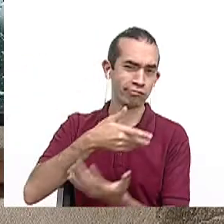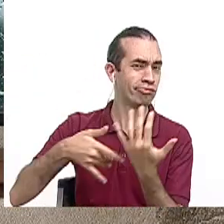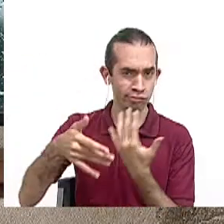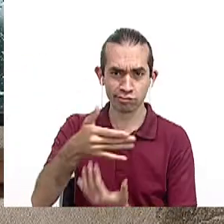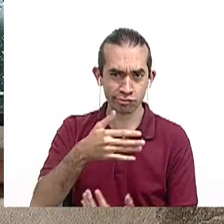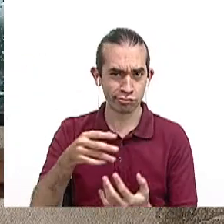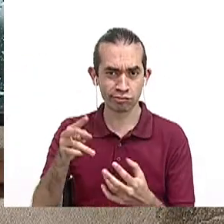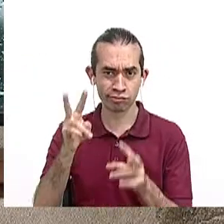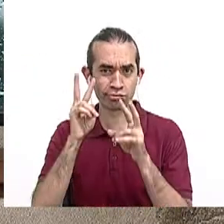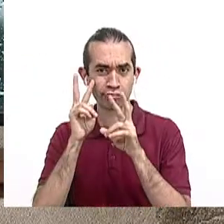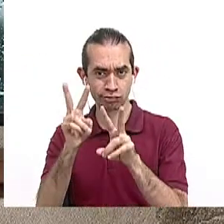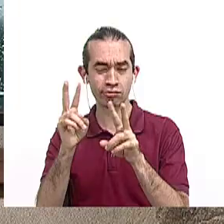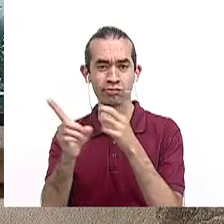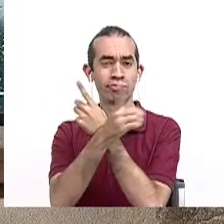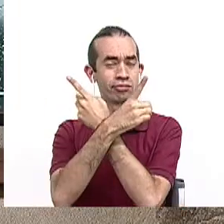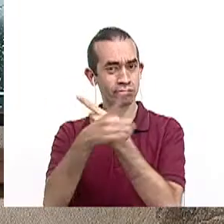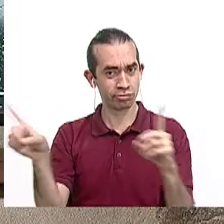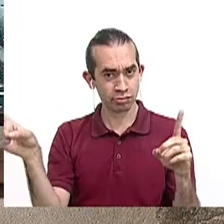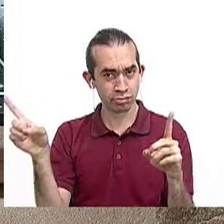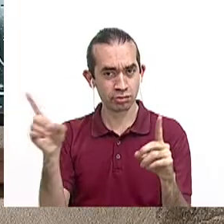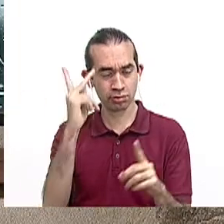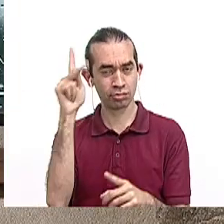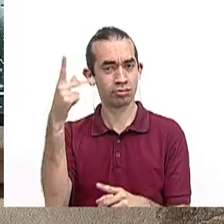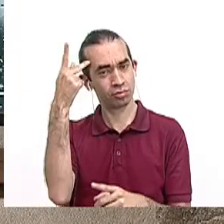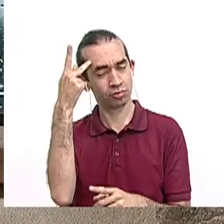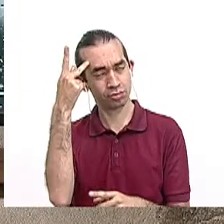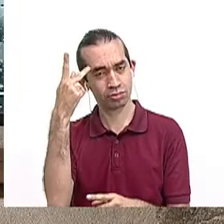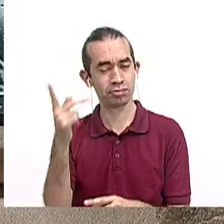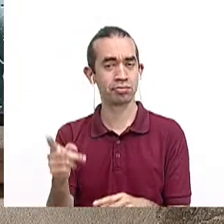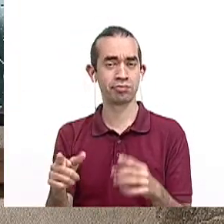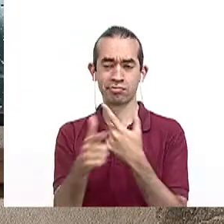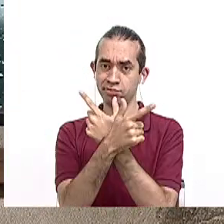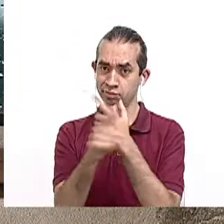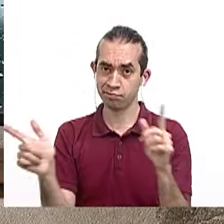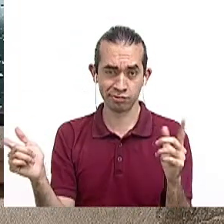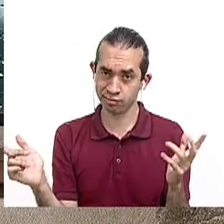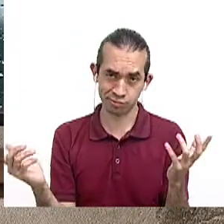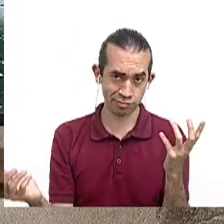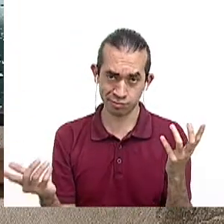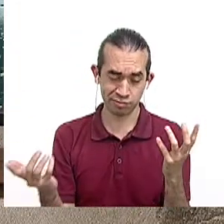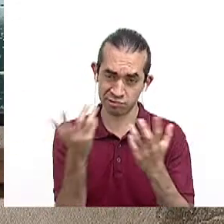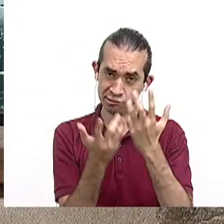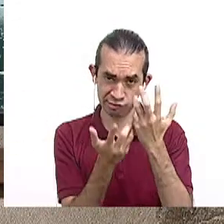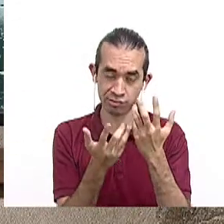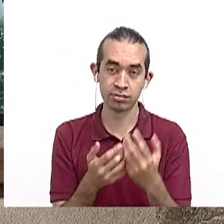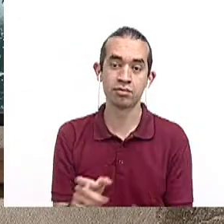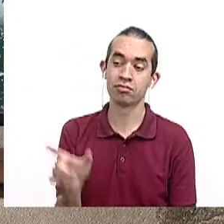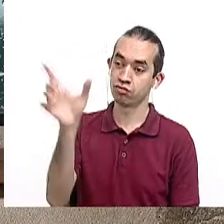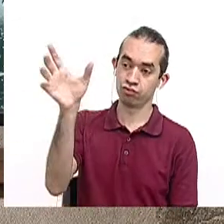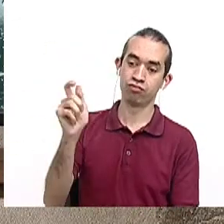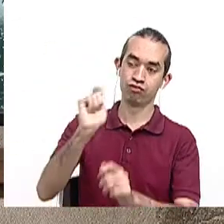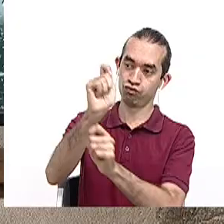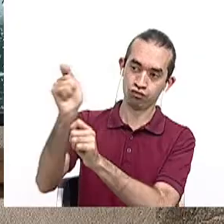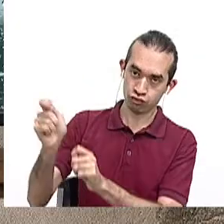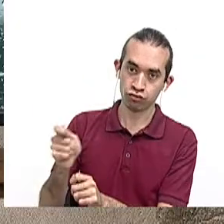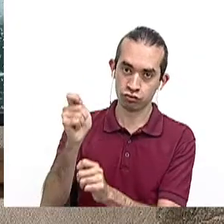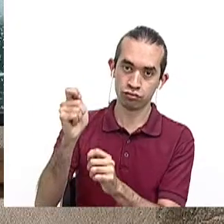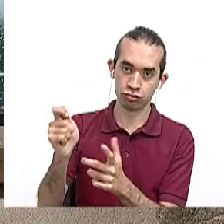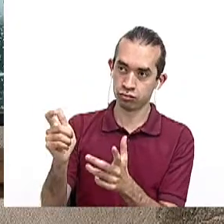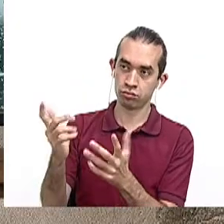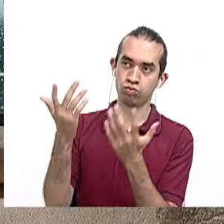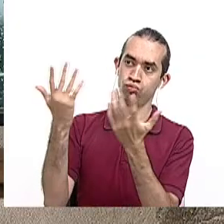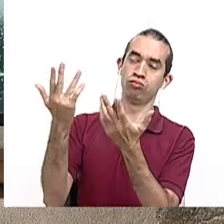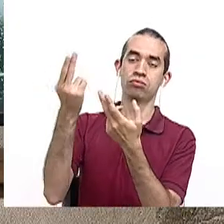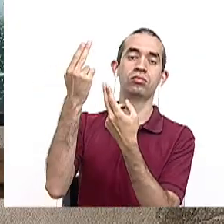de observar la democracia, la política y las libertades. Finalmente, los monumentos son vestigios y